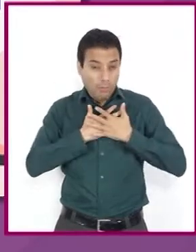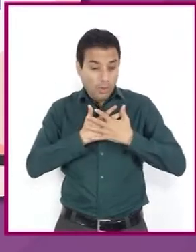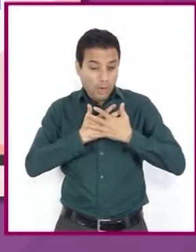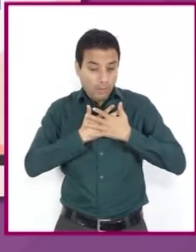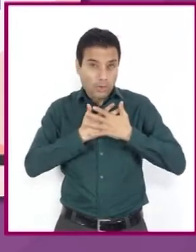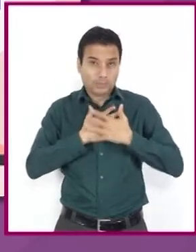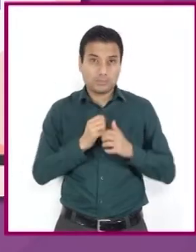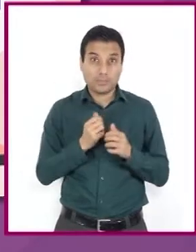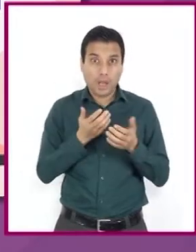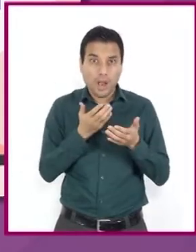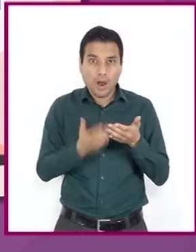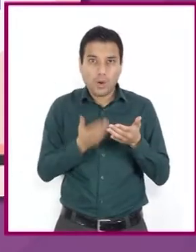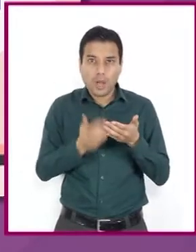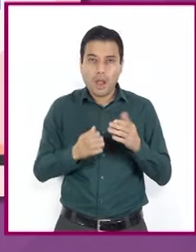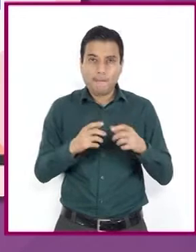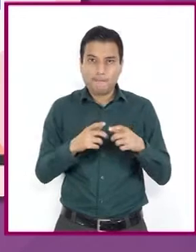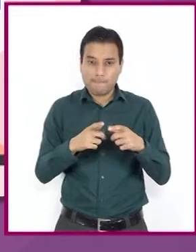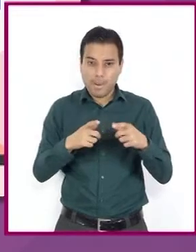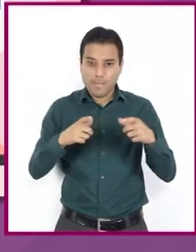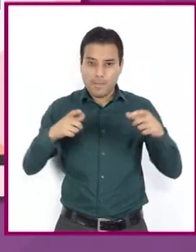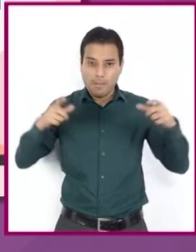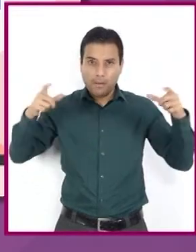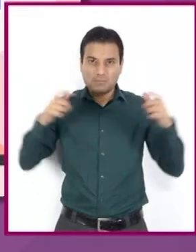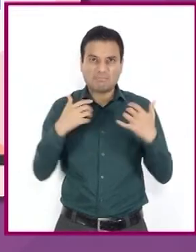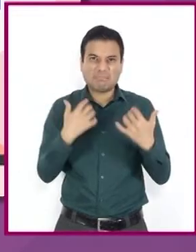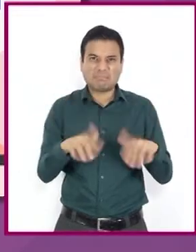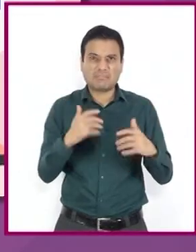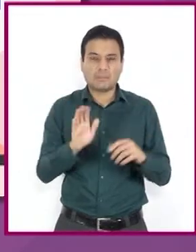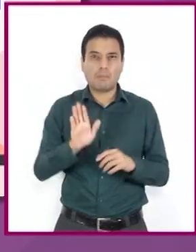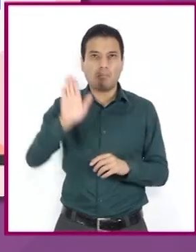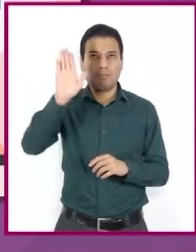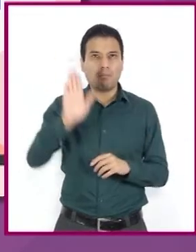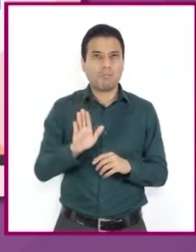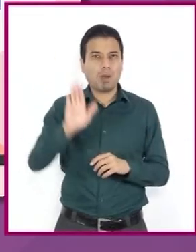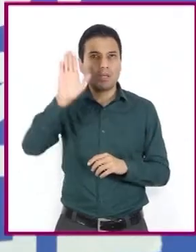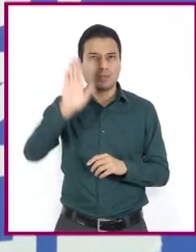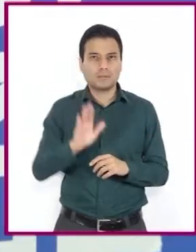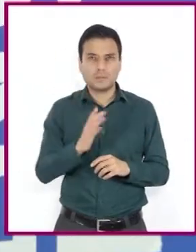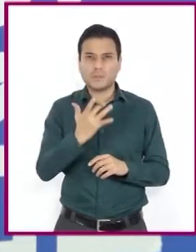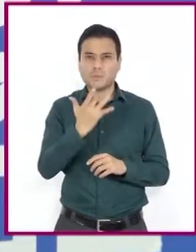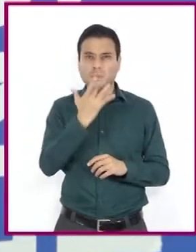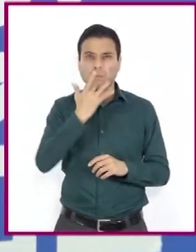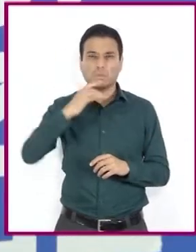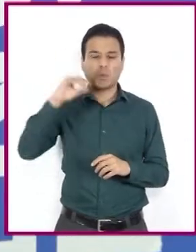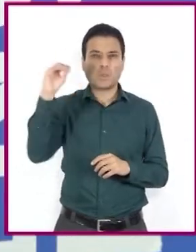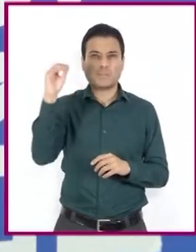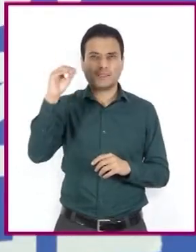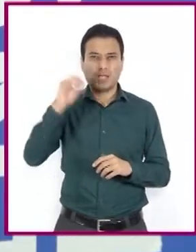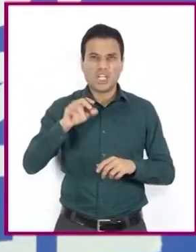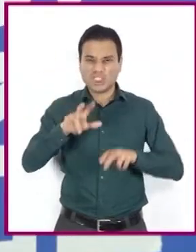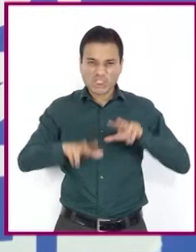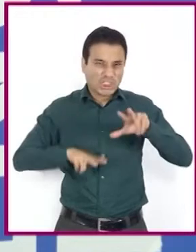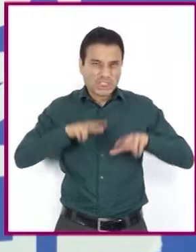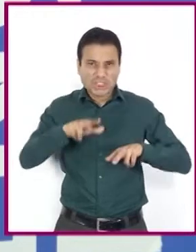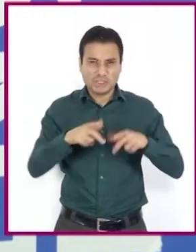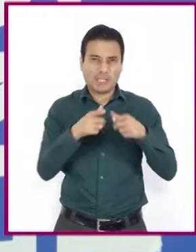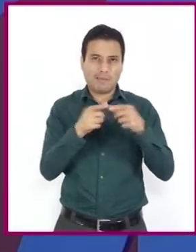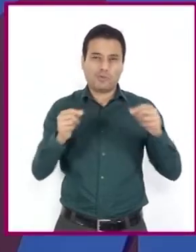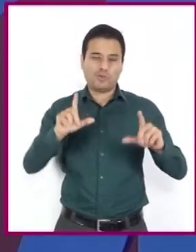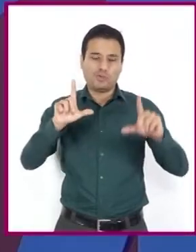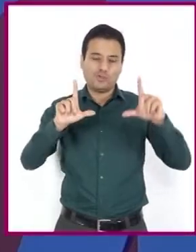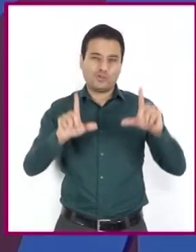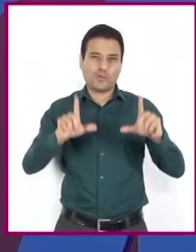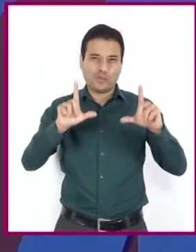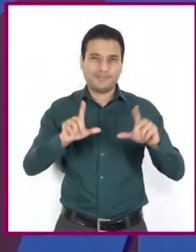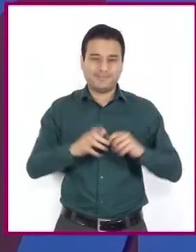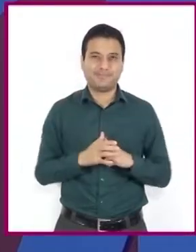está arrasando nuestra cultura como Godzilla en Tokio. Si retomamos la línea cronológica